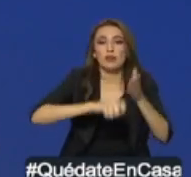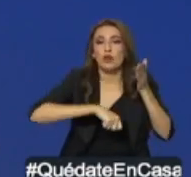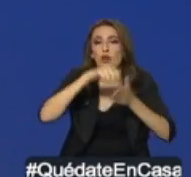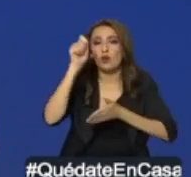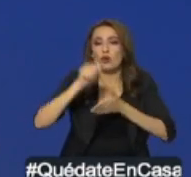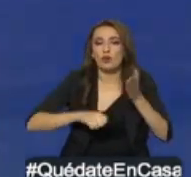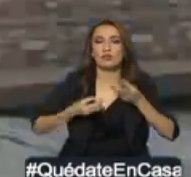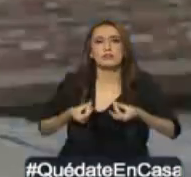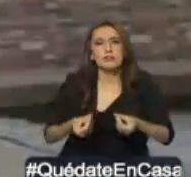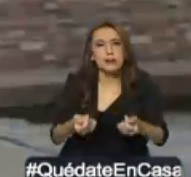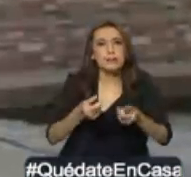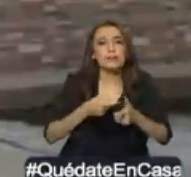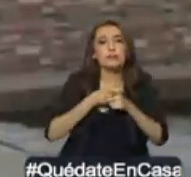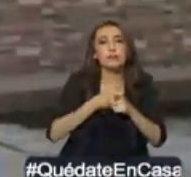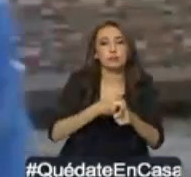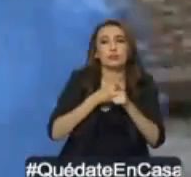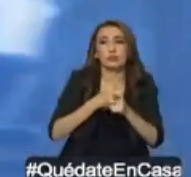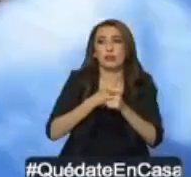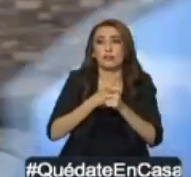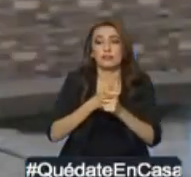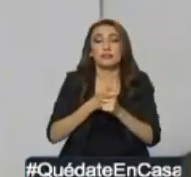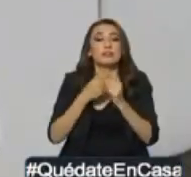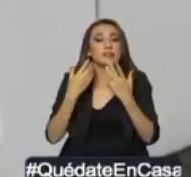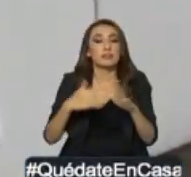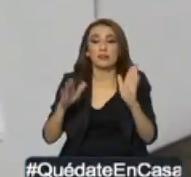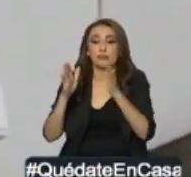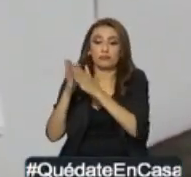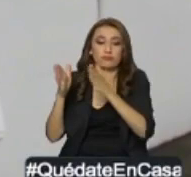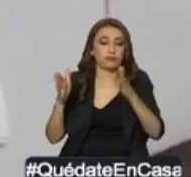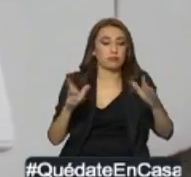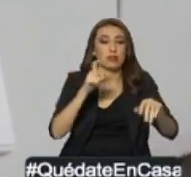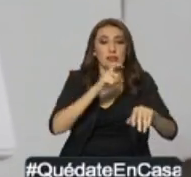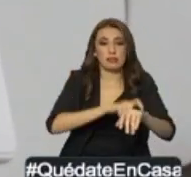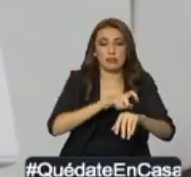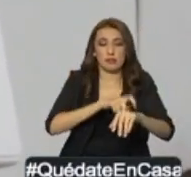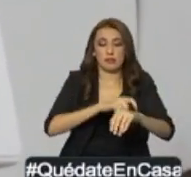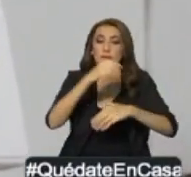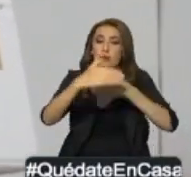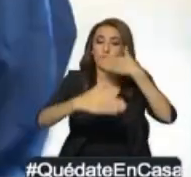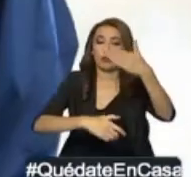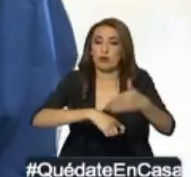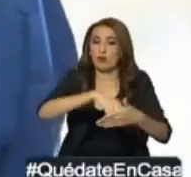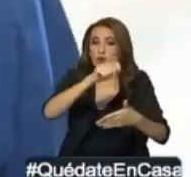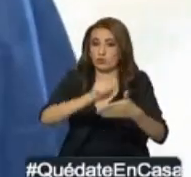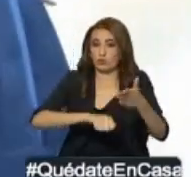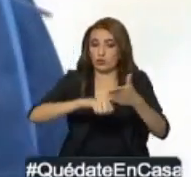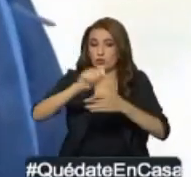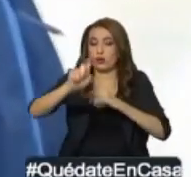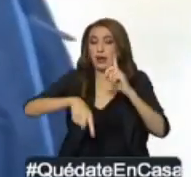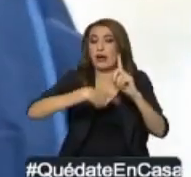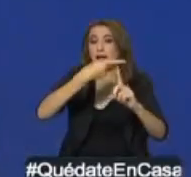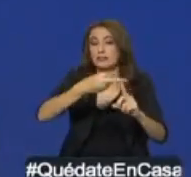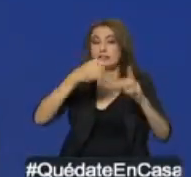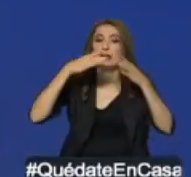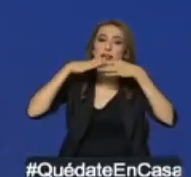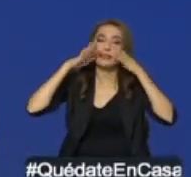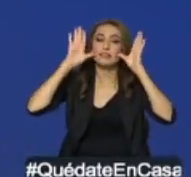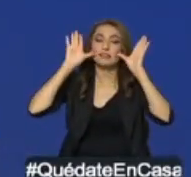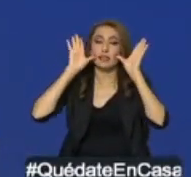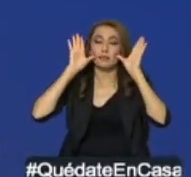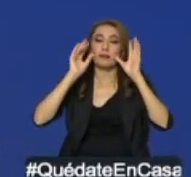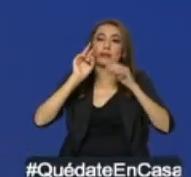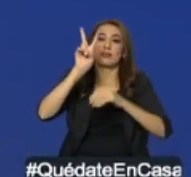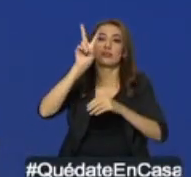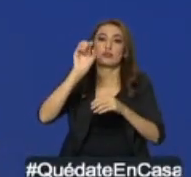de profesionales de la salud y hemos prolongado el tiempo de vigencia de sus contratos hasta el mes de diciembre de este año